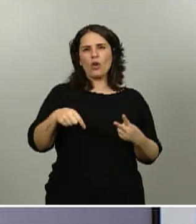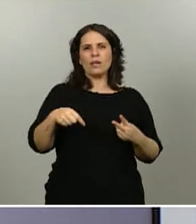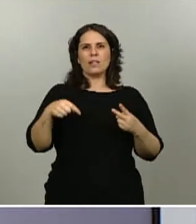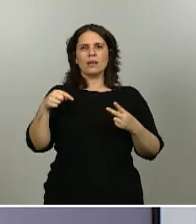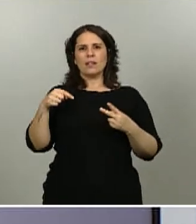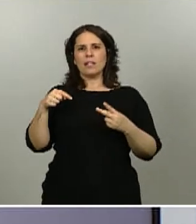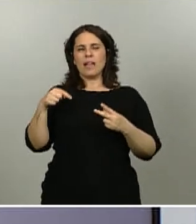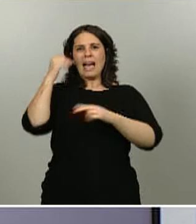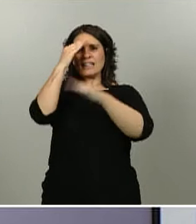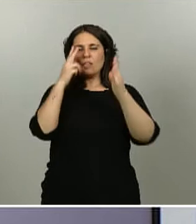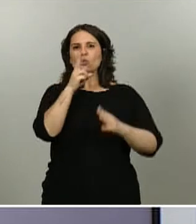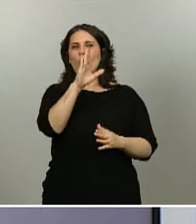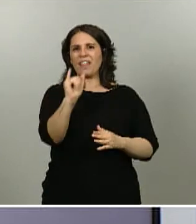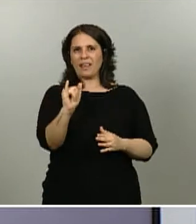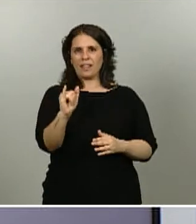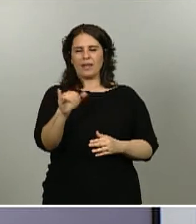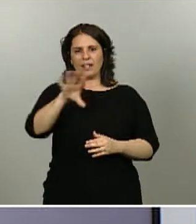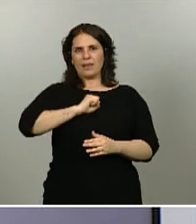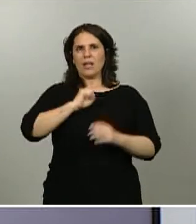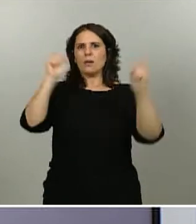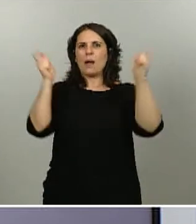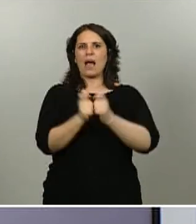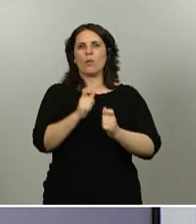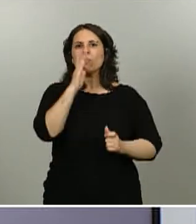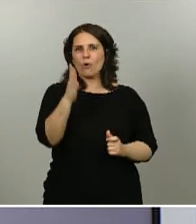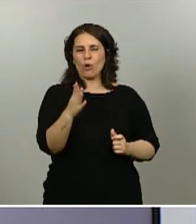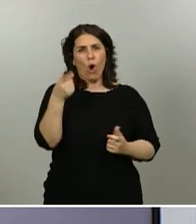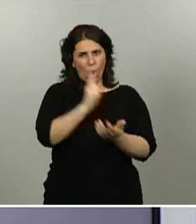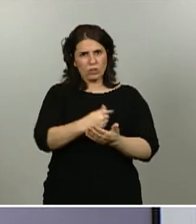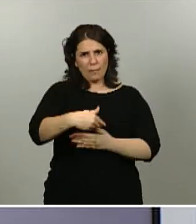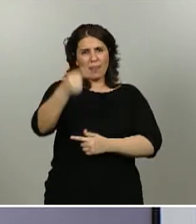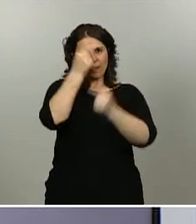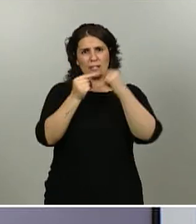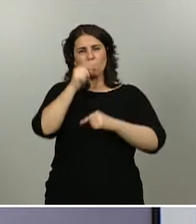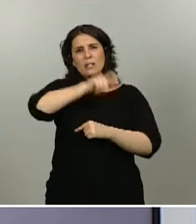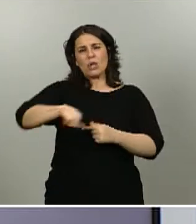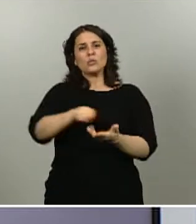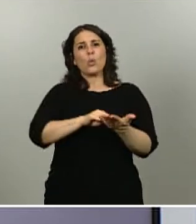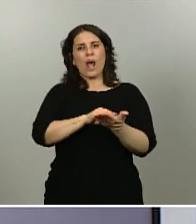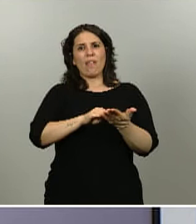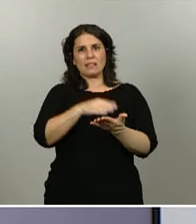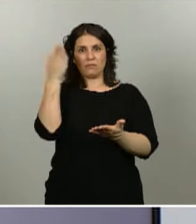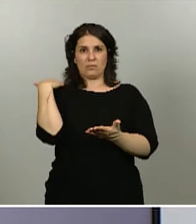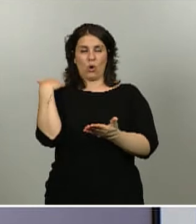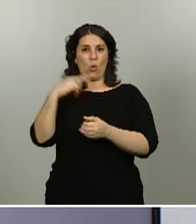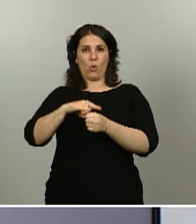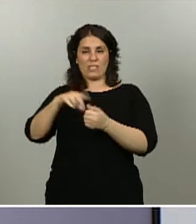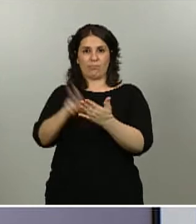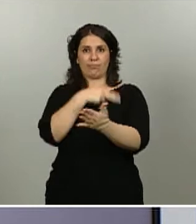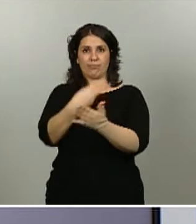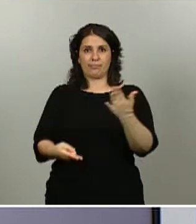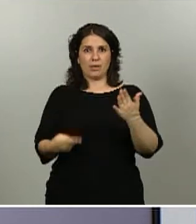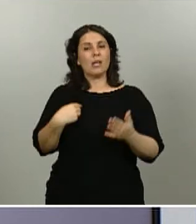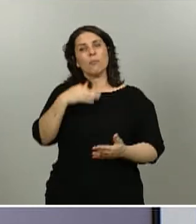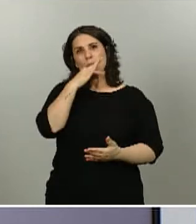UCI? Y si va a volver a incluirse el dato de personas curadas que se suprimió el lunes pasado y que se prometió